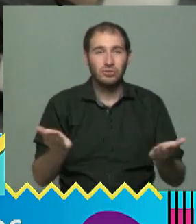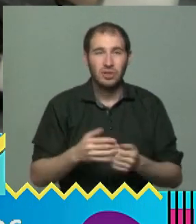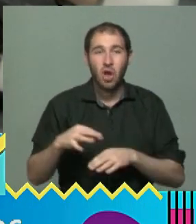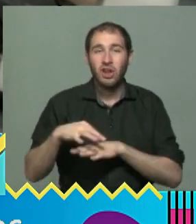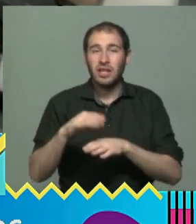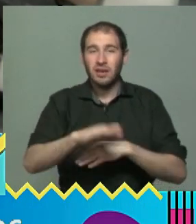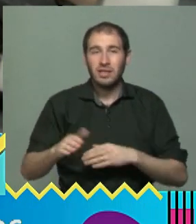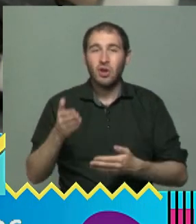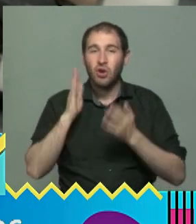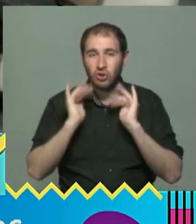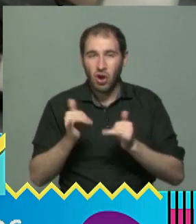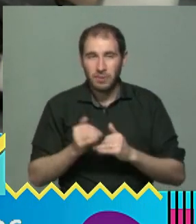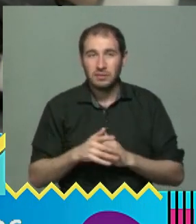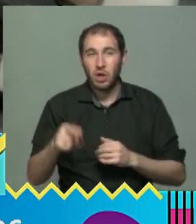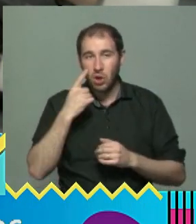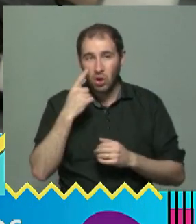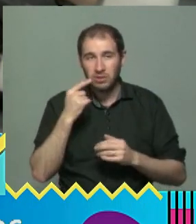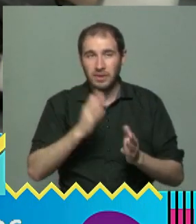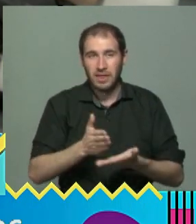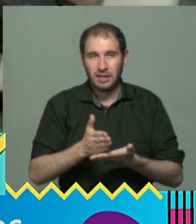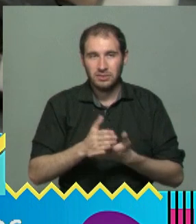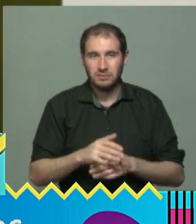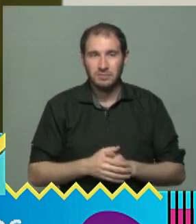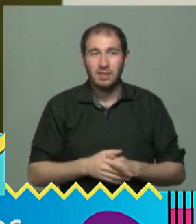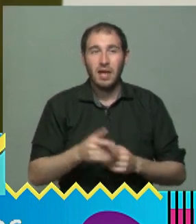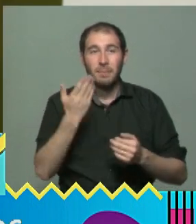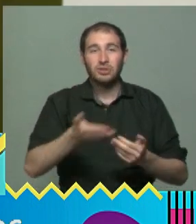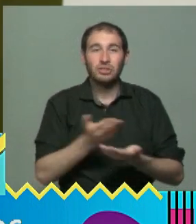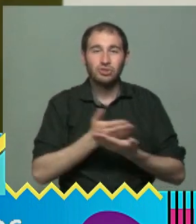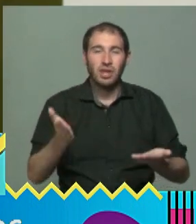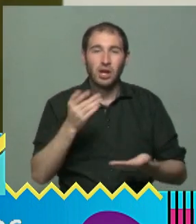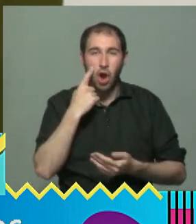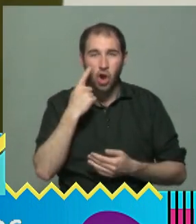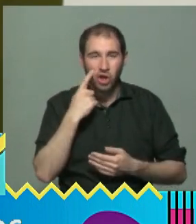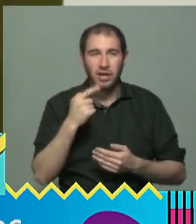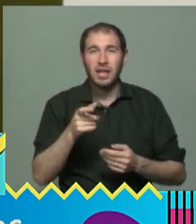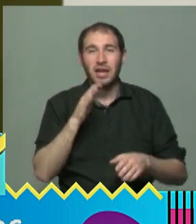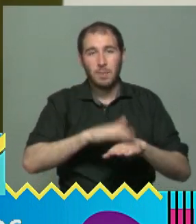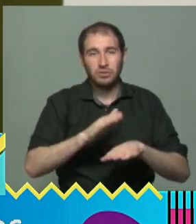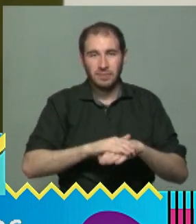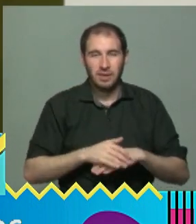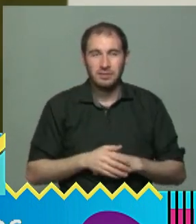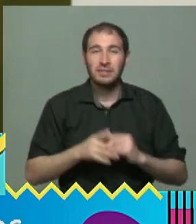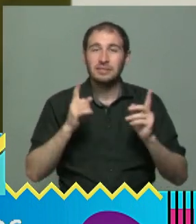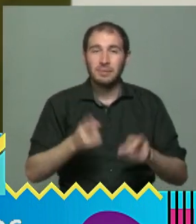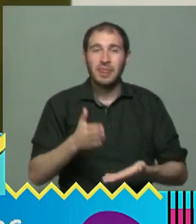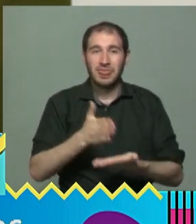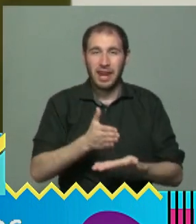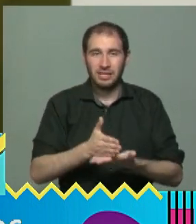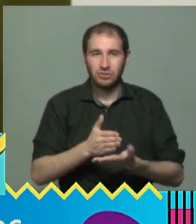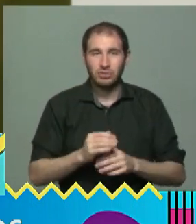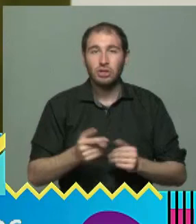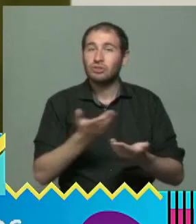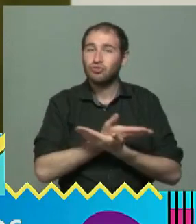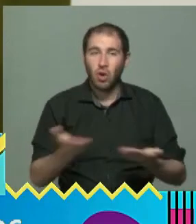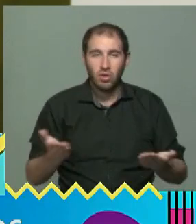orientado para niños y adolescentes para que conozcan sus derechos. Para que todos conozcamos las responsabilidades y también los derechos, para que